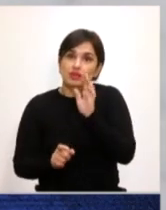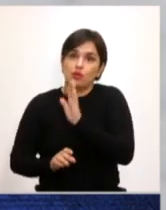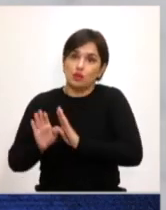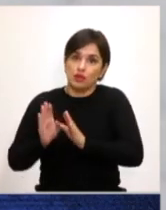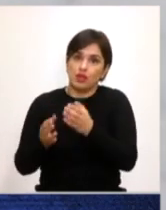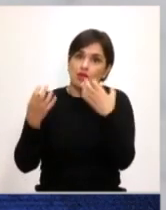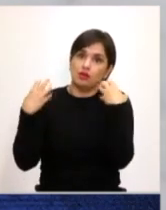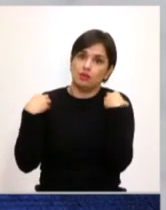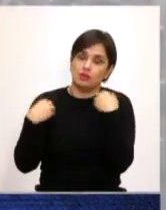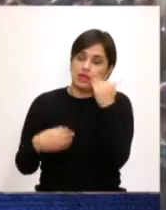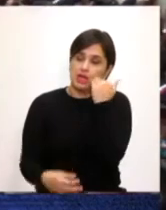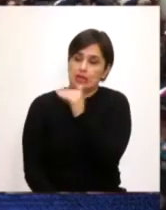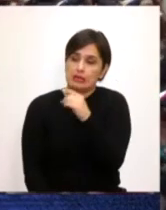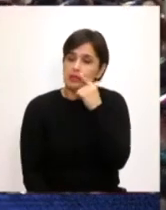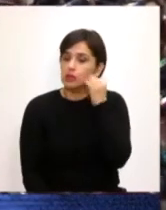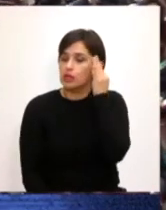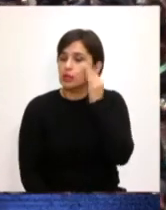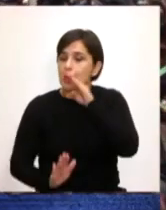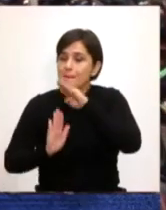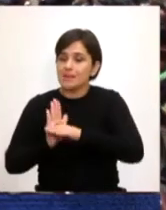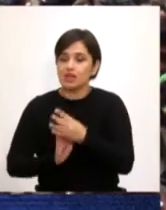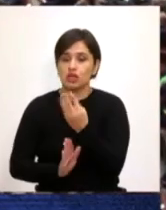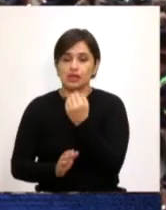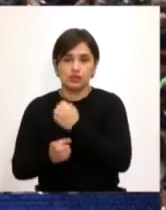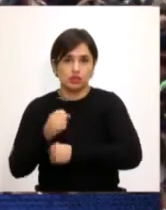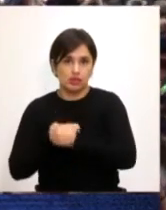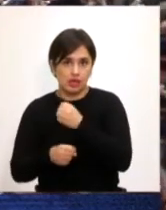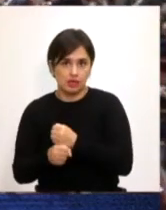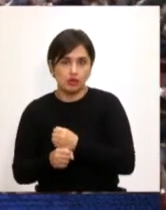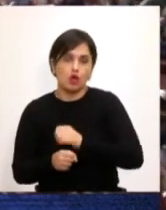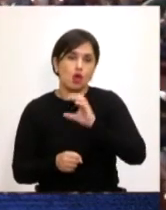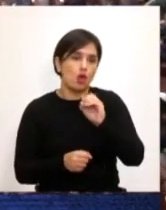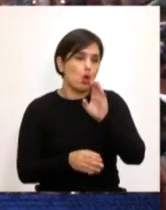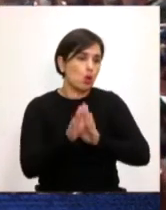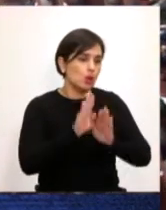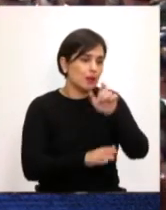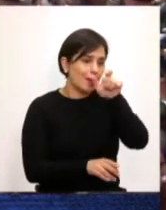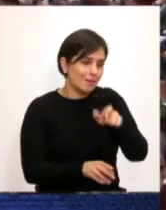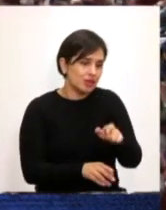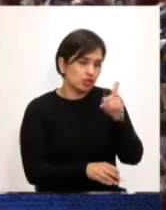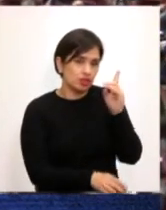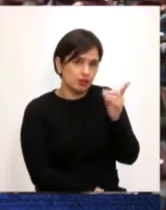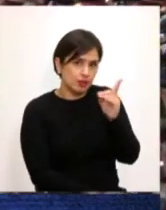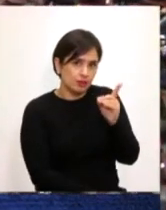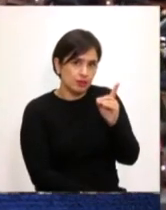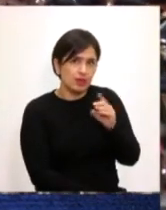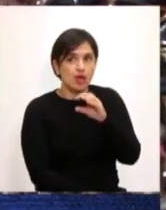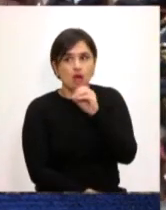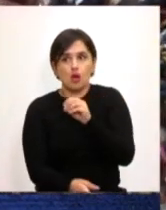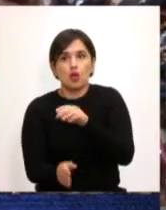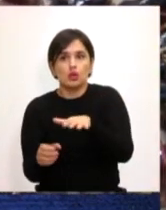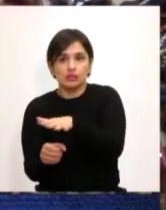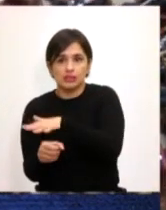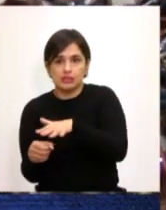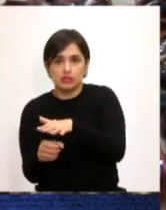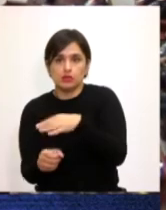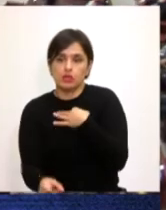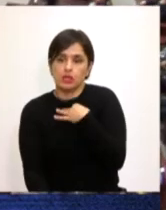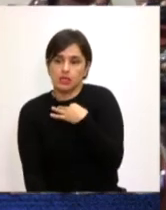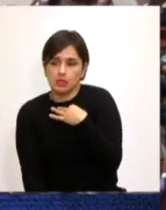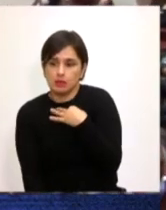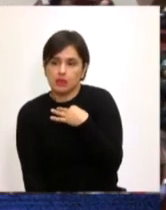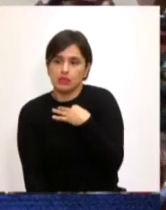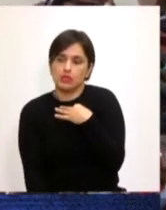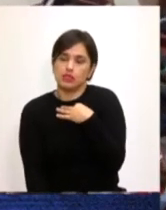un niño o niña menor de 14 años o cuiden a una persona con discapacidad o en situación de dependencia severa